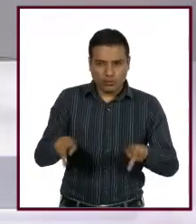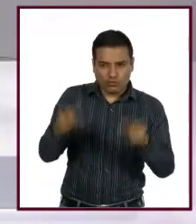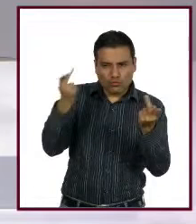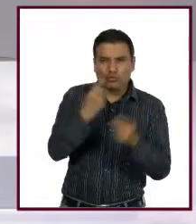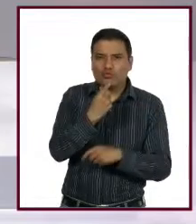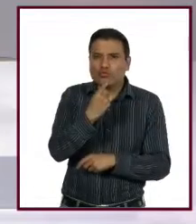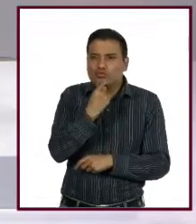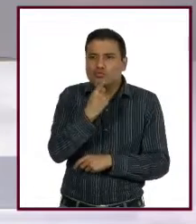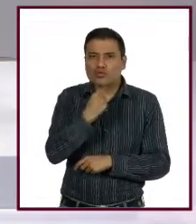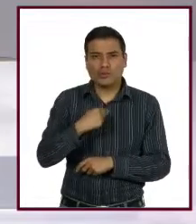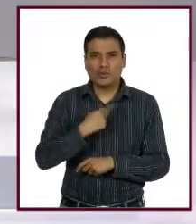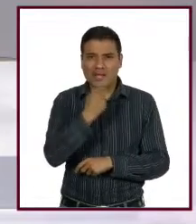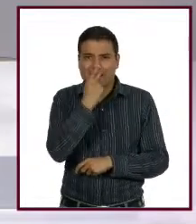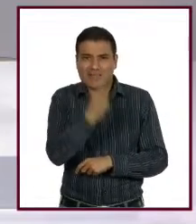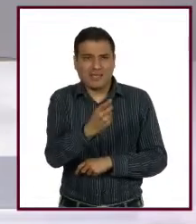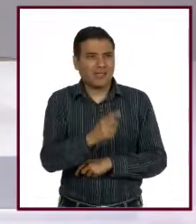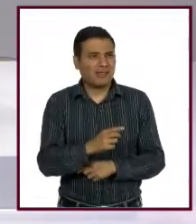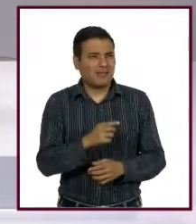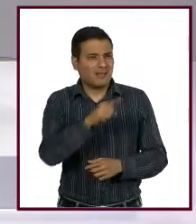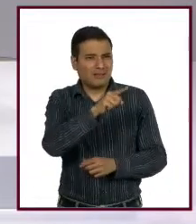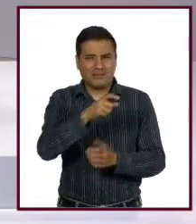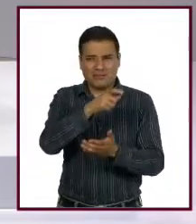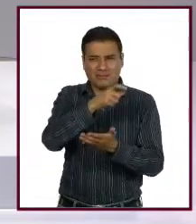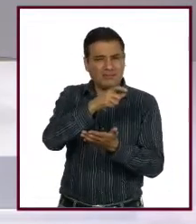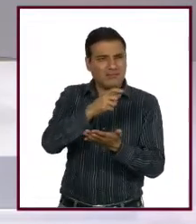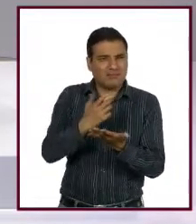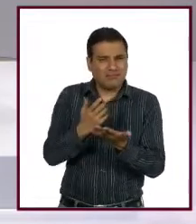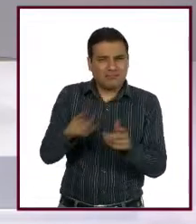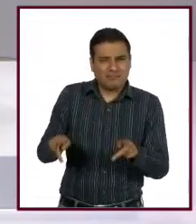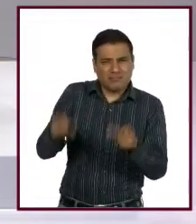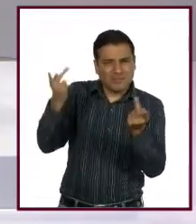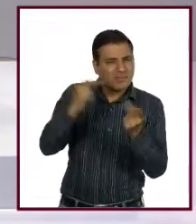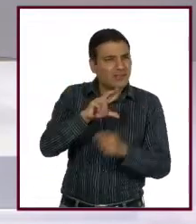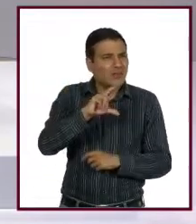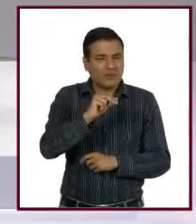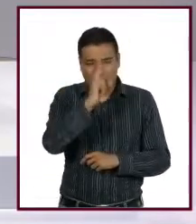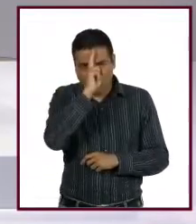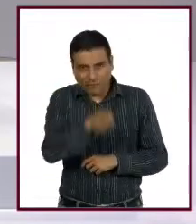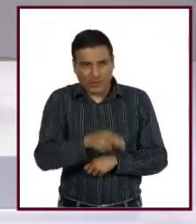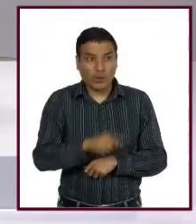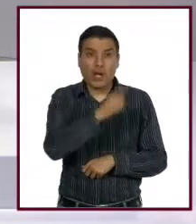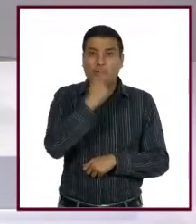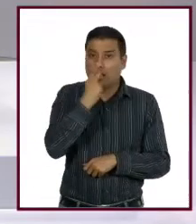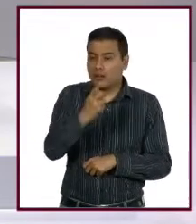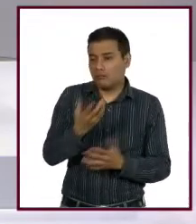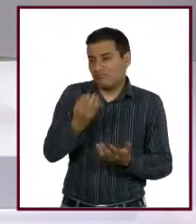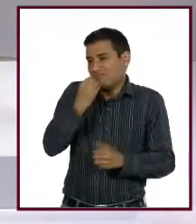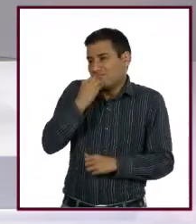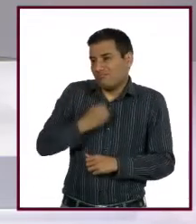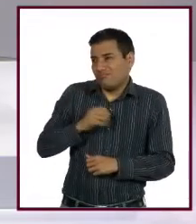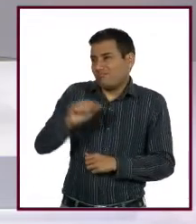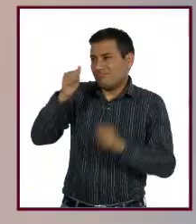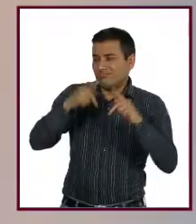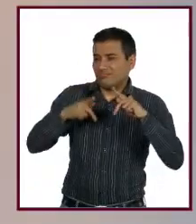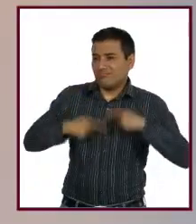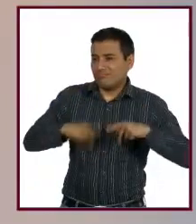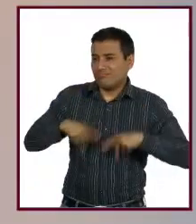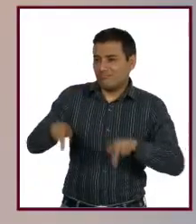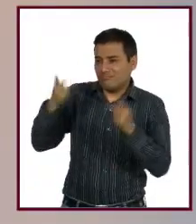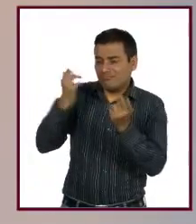al vendedor comentó, si no lo vendo yo, otro lo hará. ¿Qué opina usted de esto, doctor? Le dice Eli Pérez.